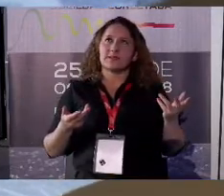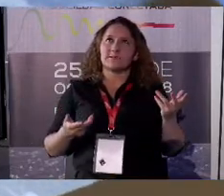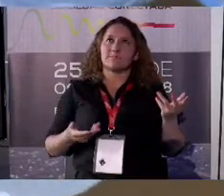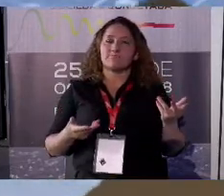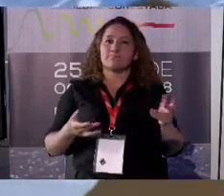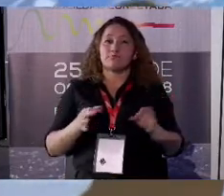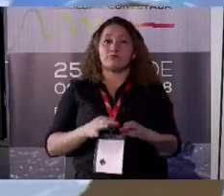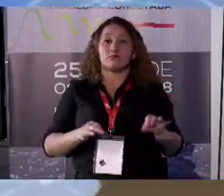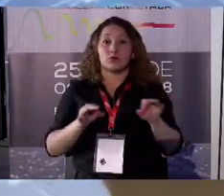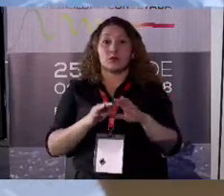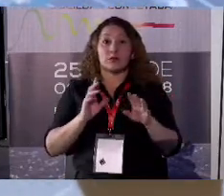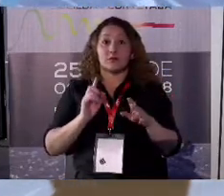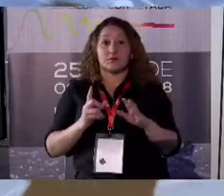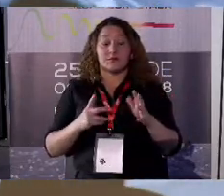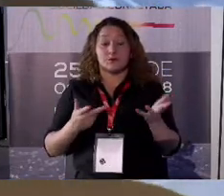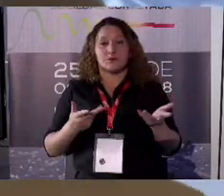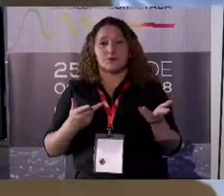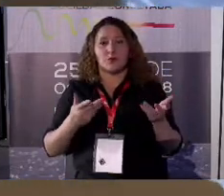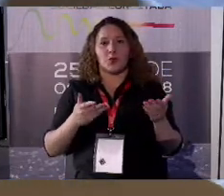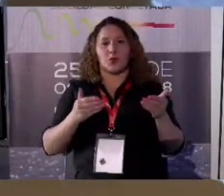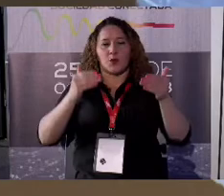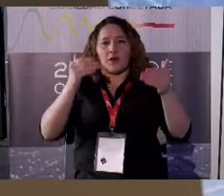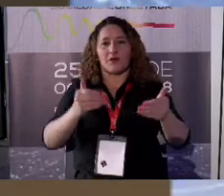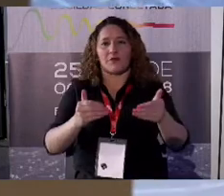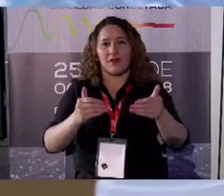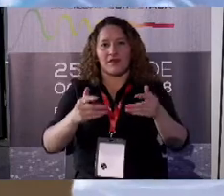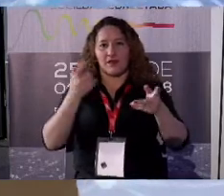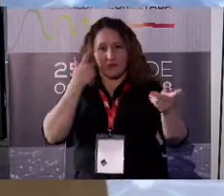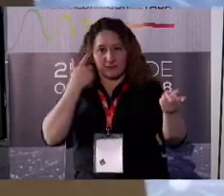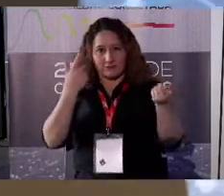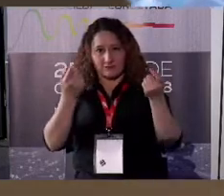es importante porque limita el comportamiento estratégico.